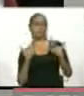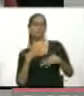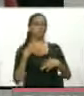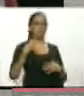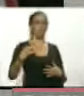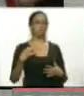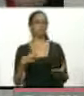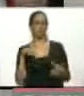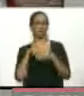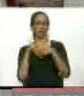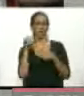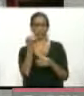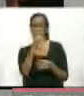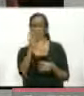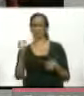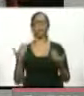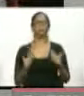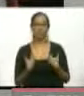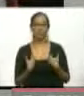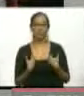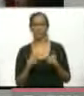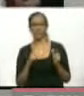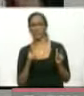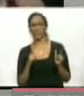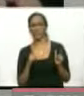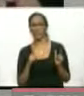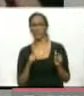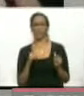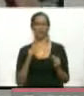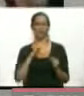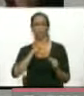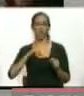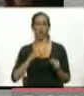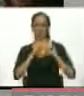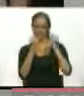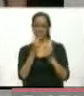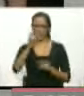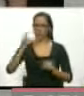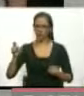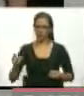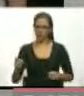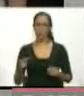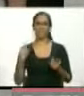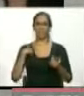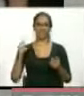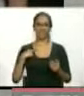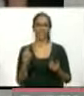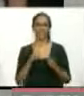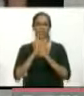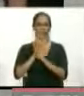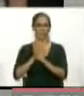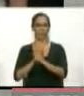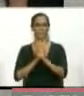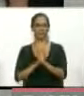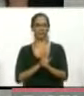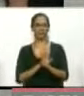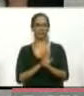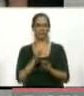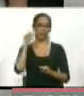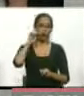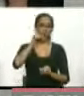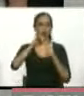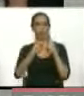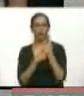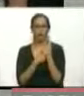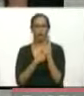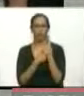votaron tantas personas por mí pero son incapaces de organizar esa persona para cuando tengan que hacer la marcha y esto es contigo wide o